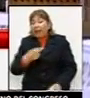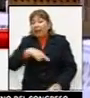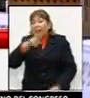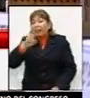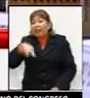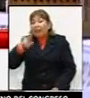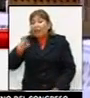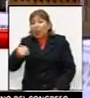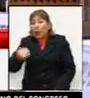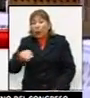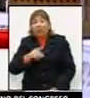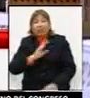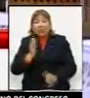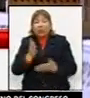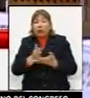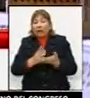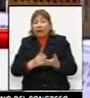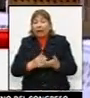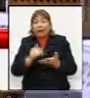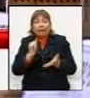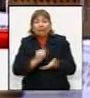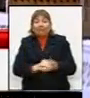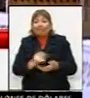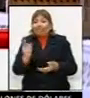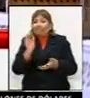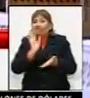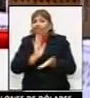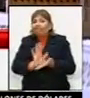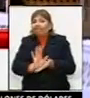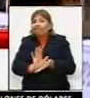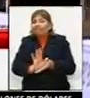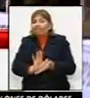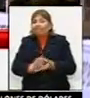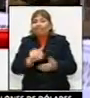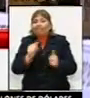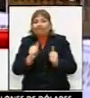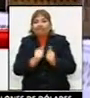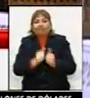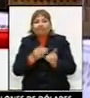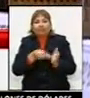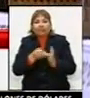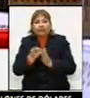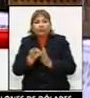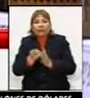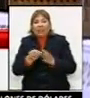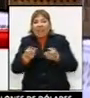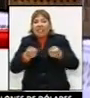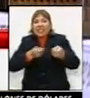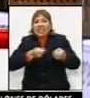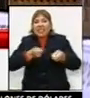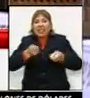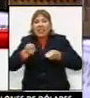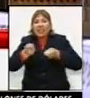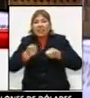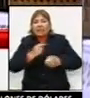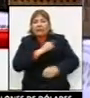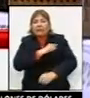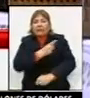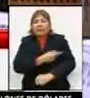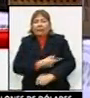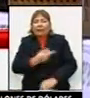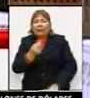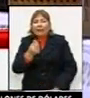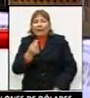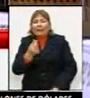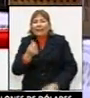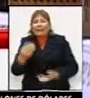parte que no se ha combatido de alguna manera la injerencia y el poder del dinero que